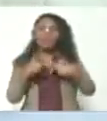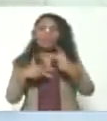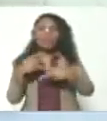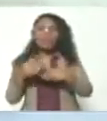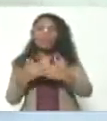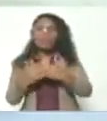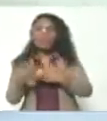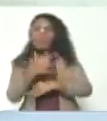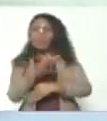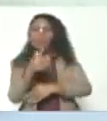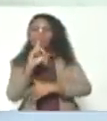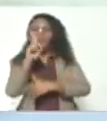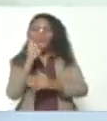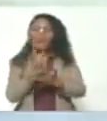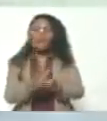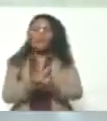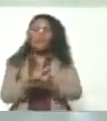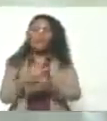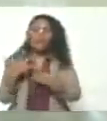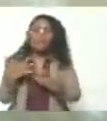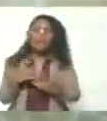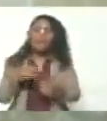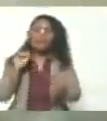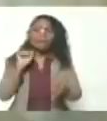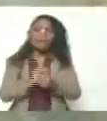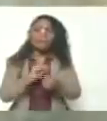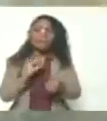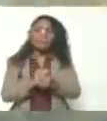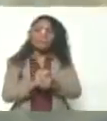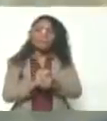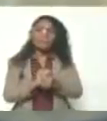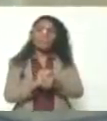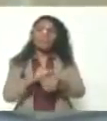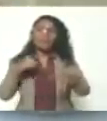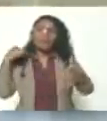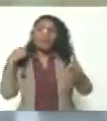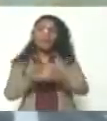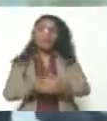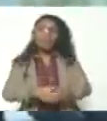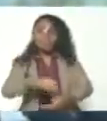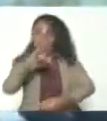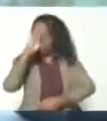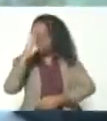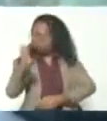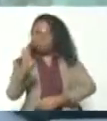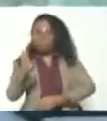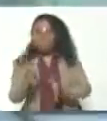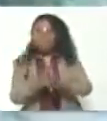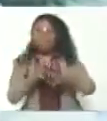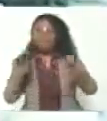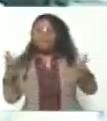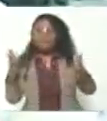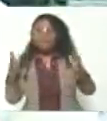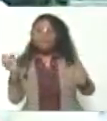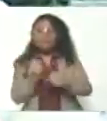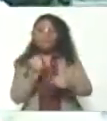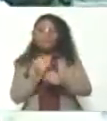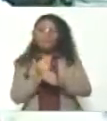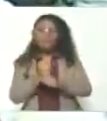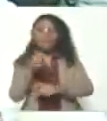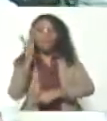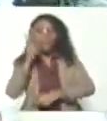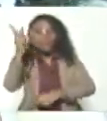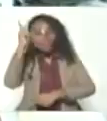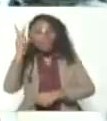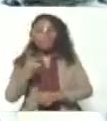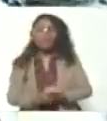aproximadamente un kilo de piedra. Golpe certero de la gran operación Gran Cacique Guaycaipuro